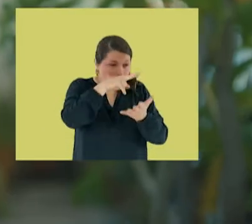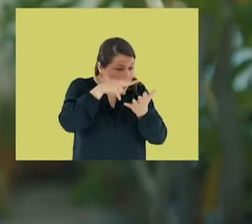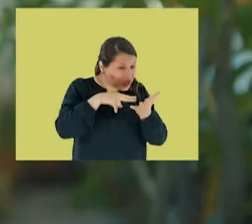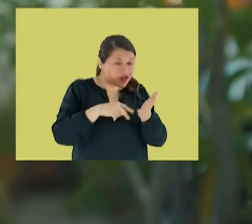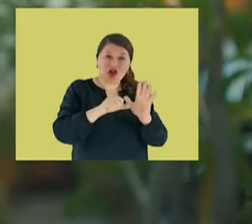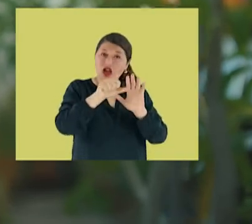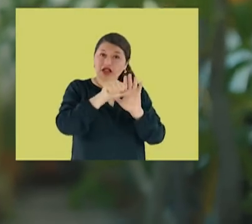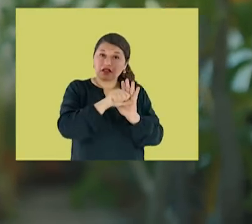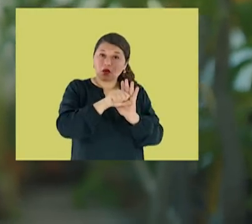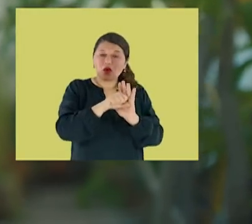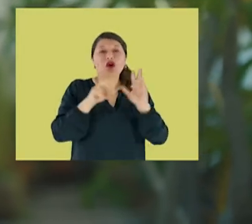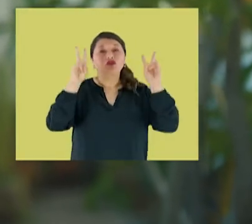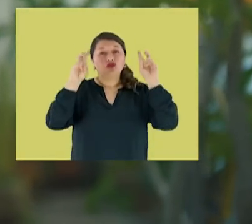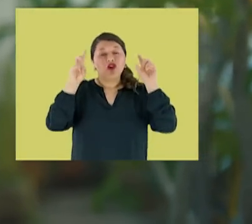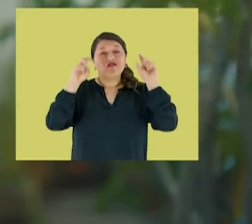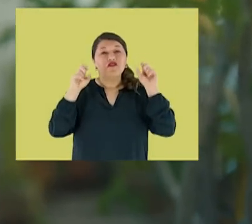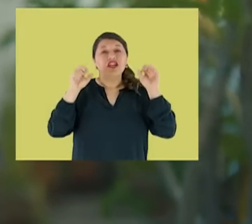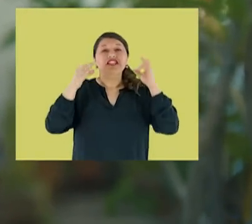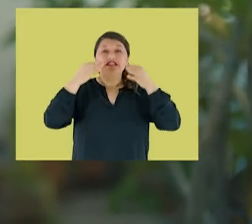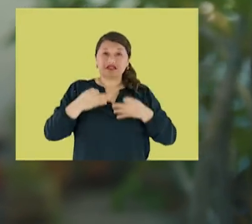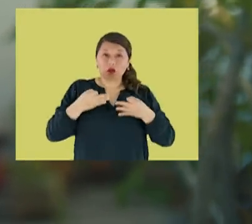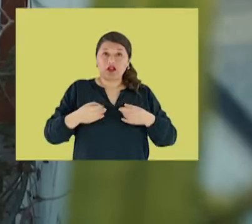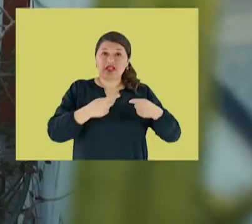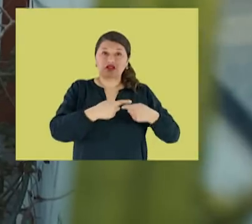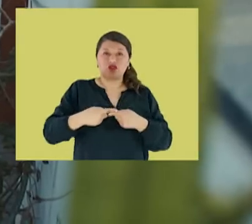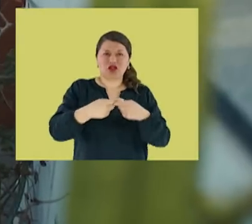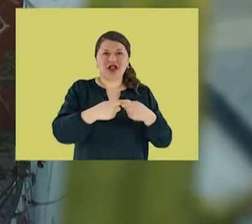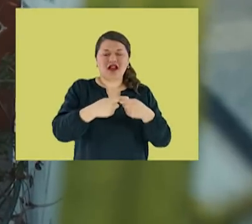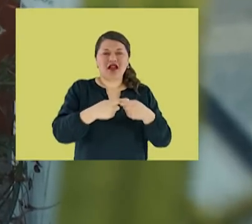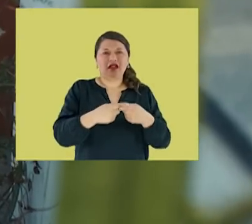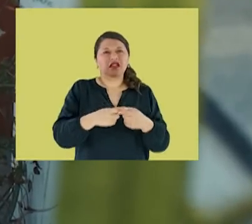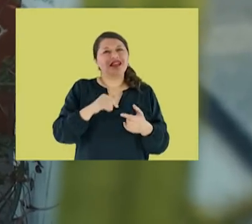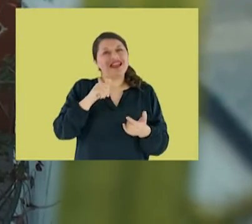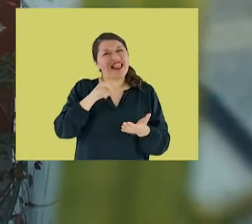recién me leí el artículo sobre seguridad social.